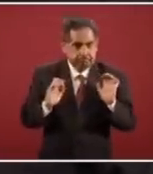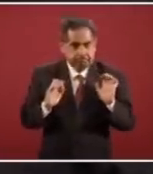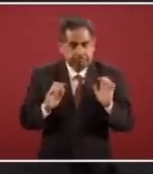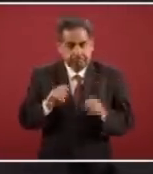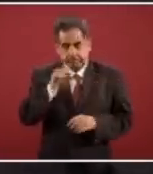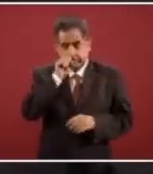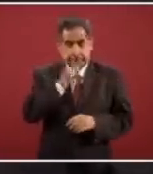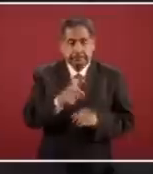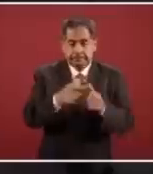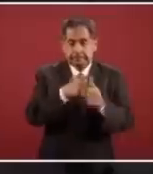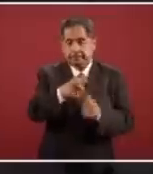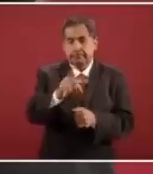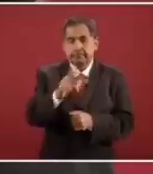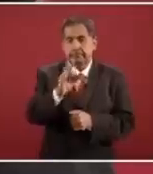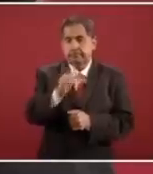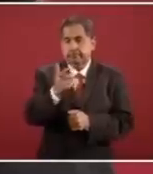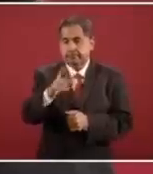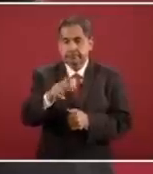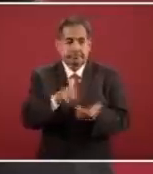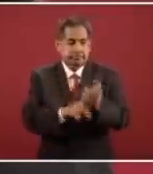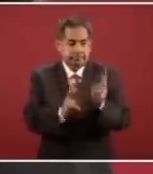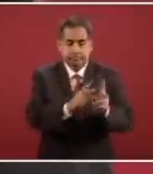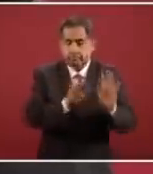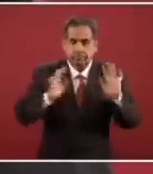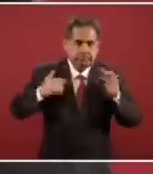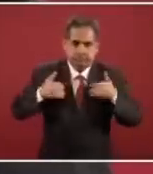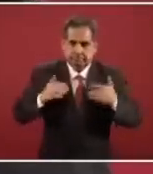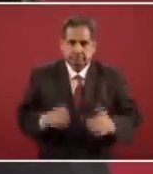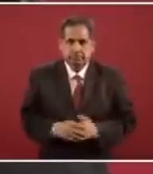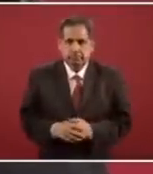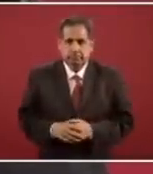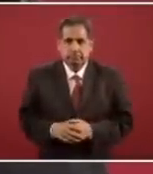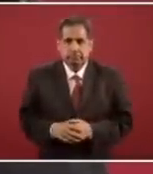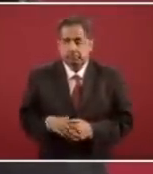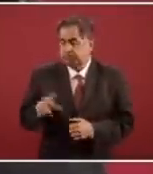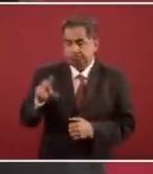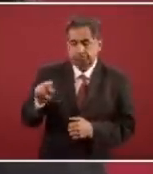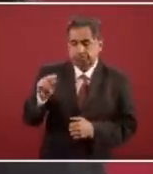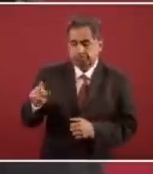el fiscal. ¿Le informaron que venía la detención? No.